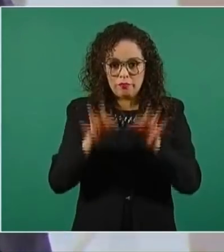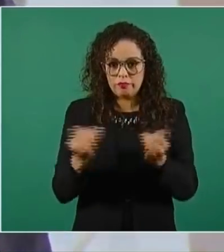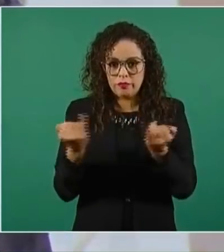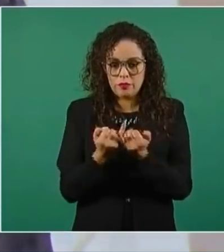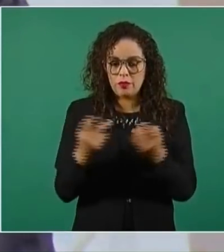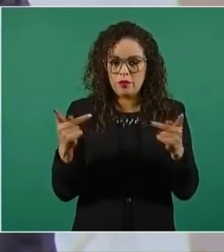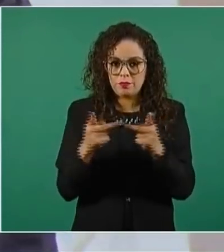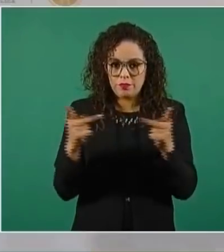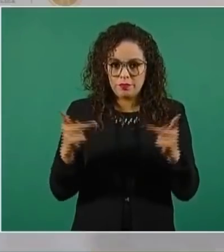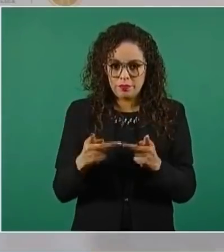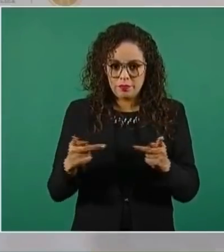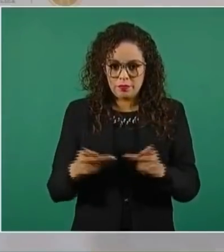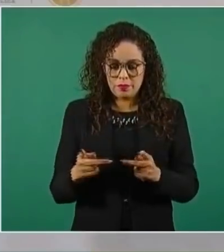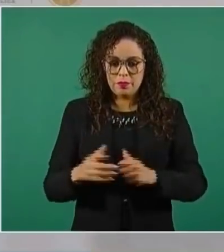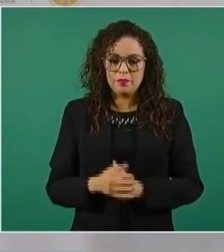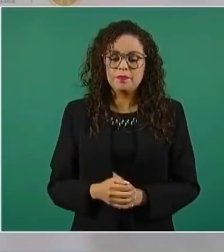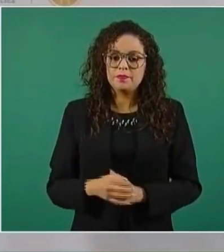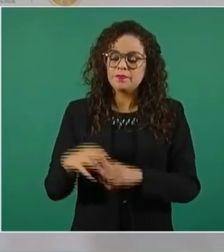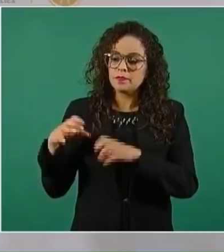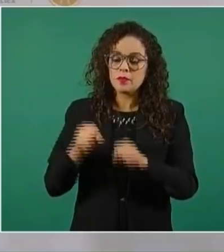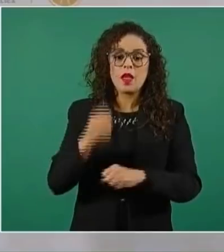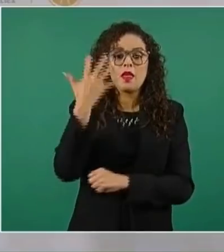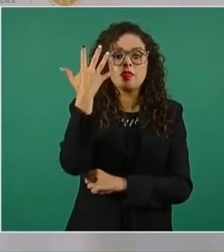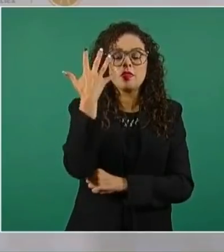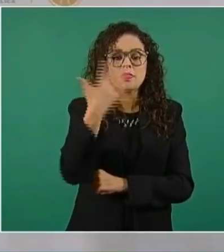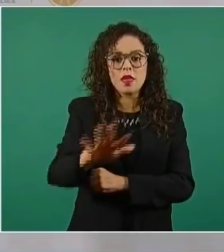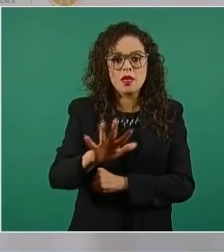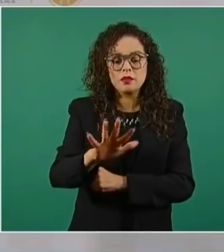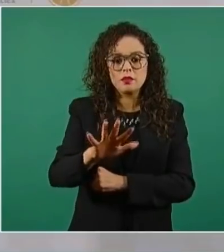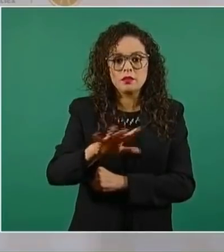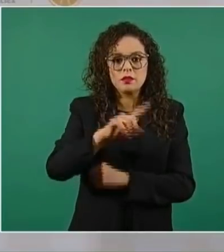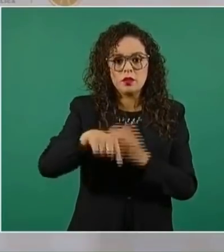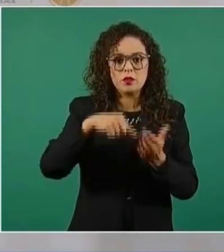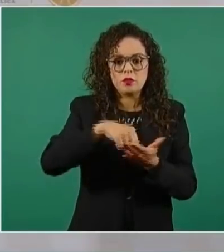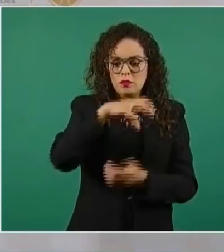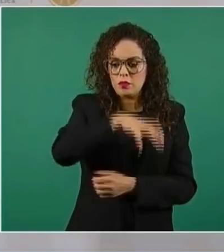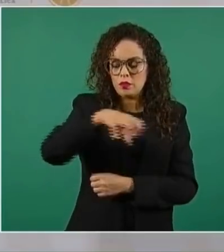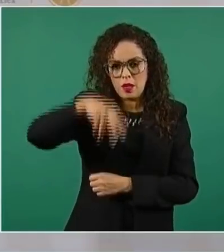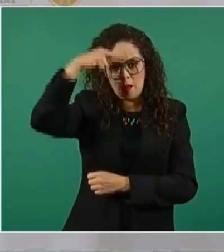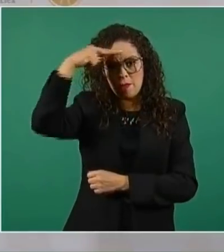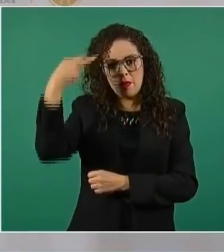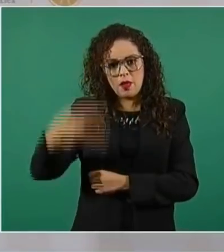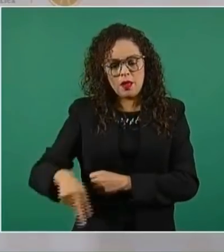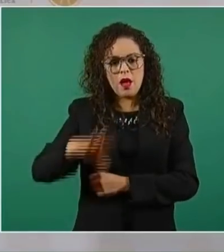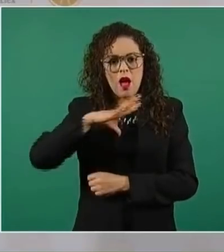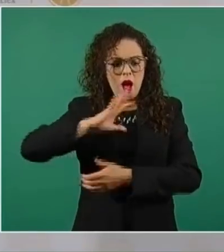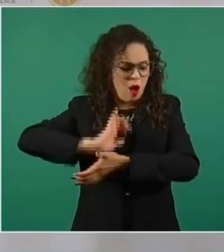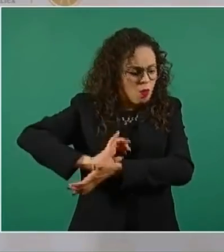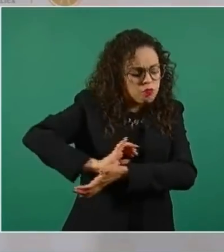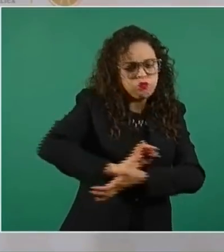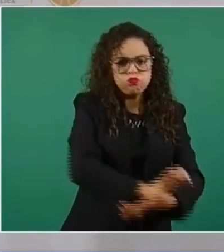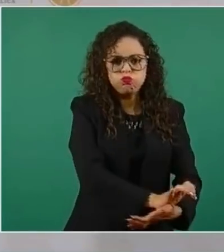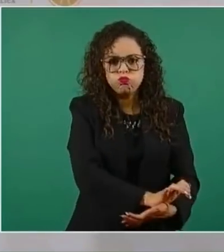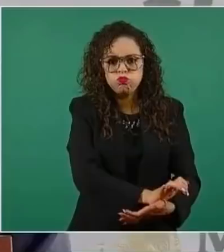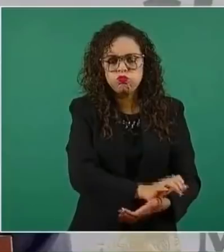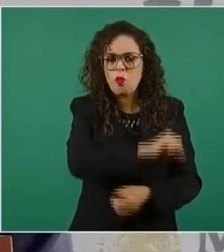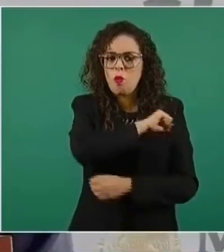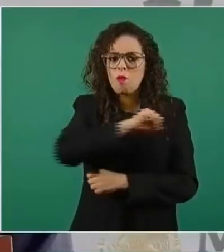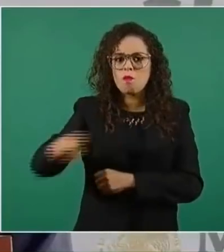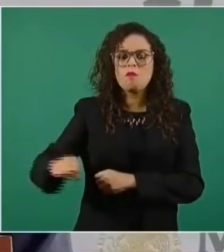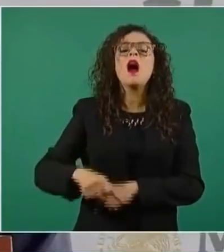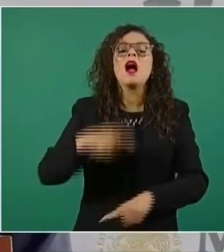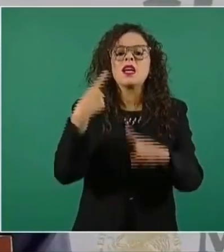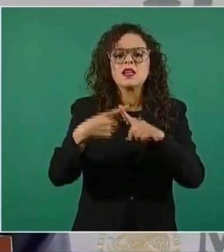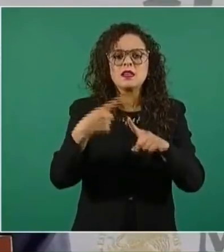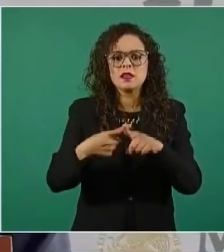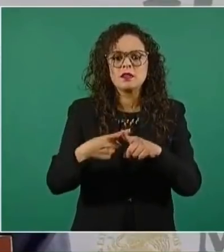110 naciones mexicanas que vivían oprimidas por la tiranía antropófaga de los